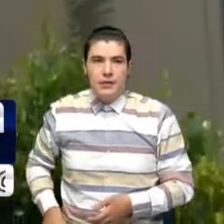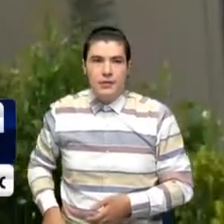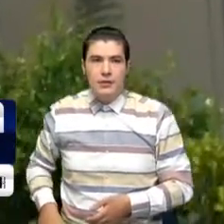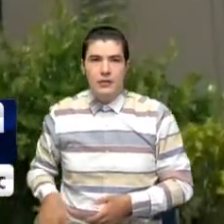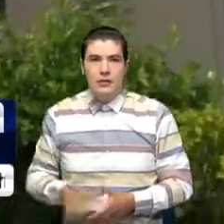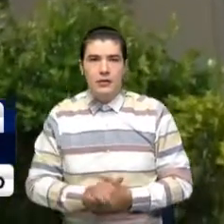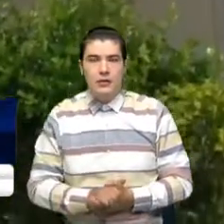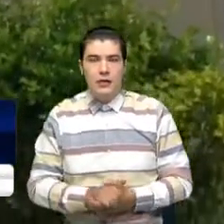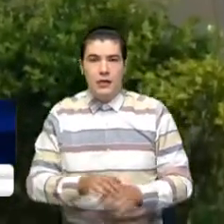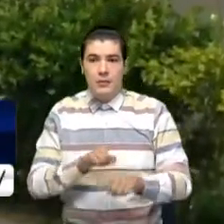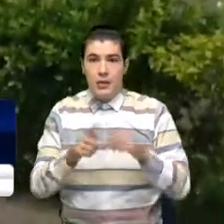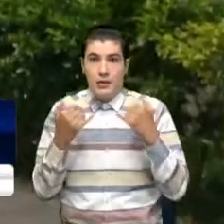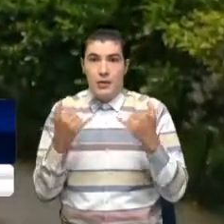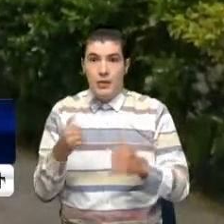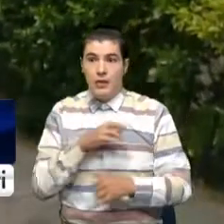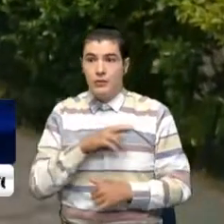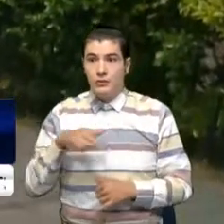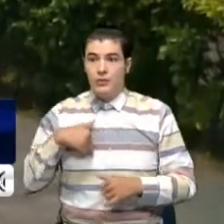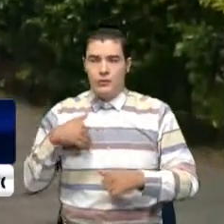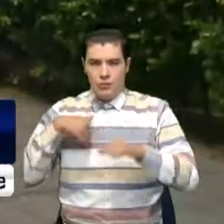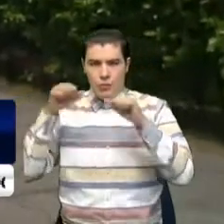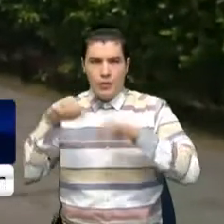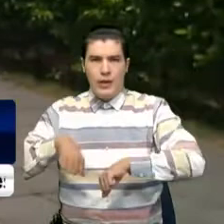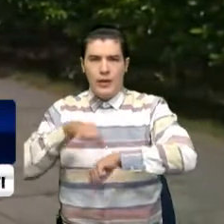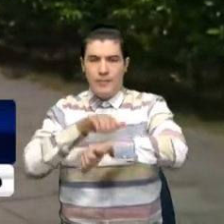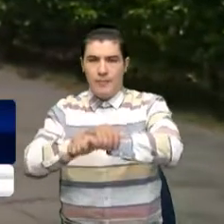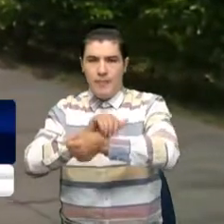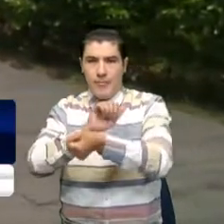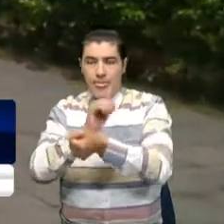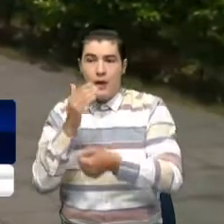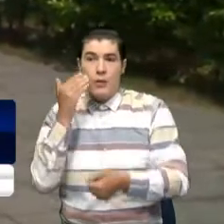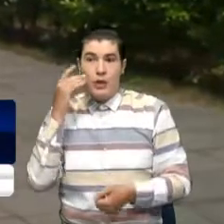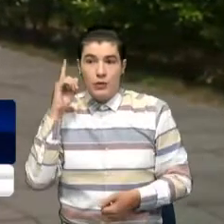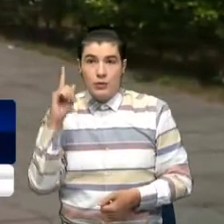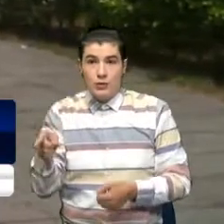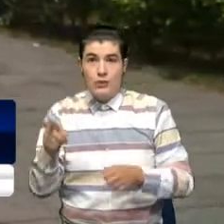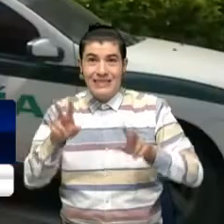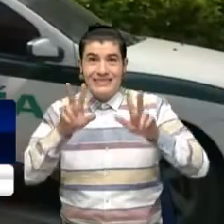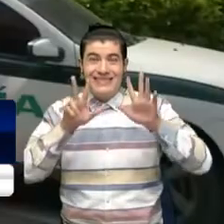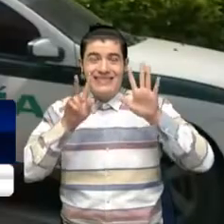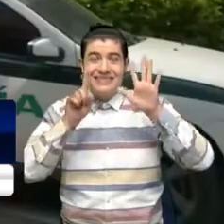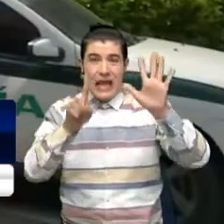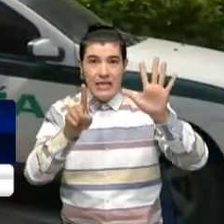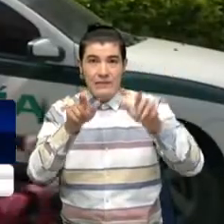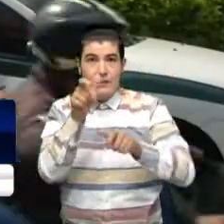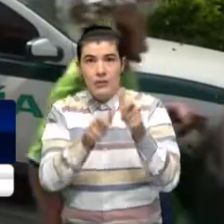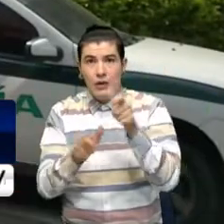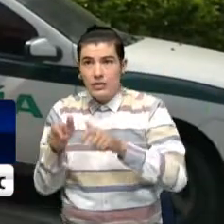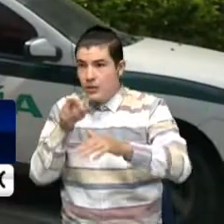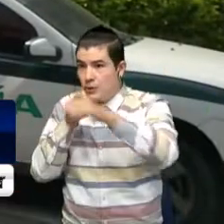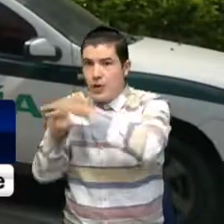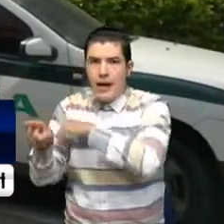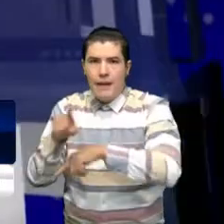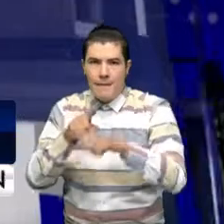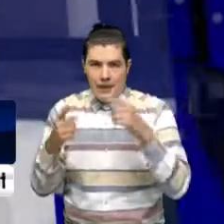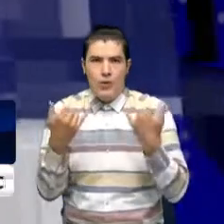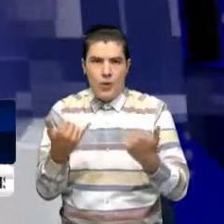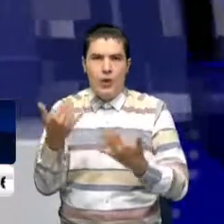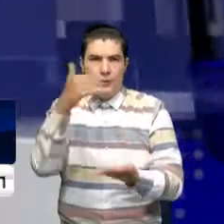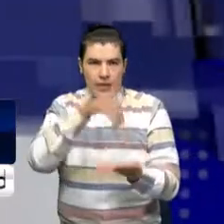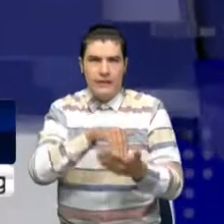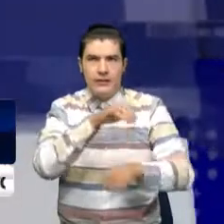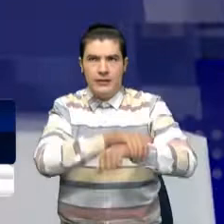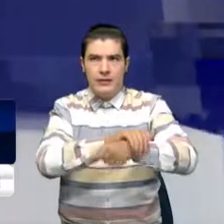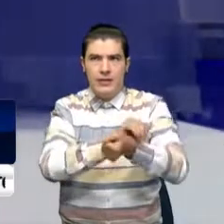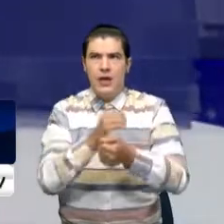se logra la recaptura de dos cuando eran seis los que intentaban emprender la fuga los que están en fuga son